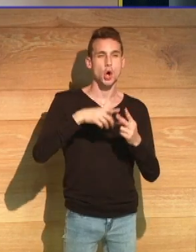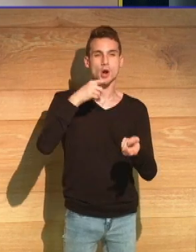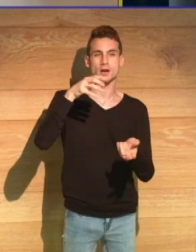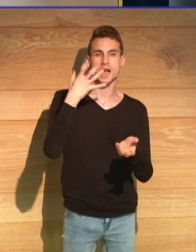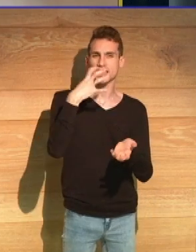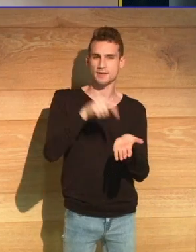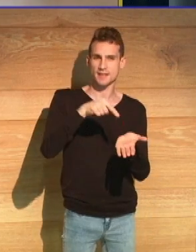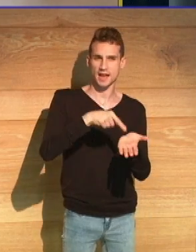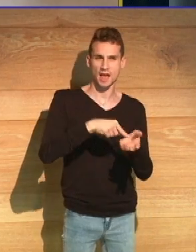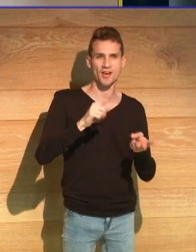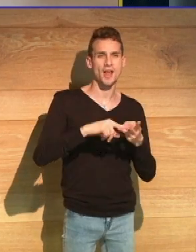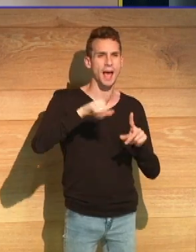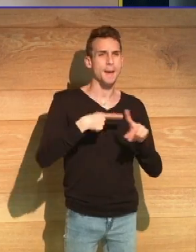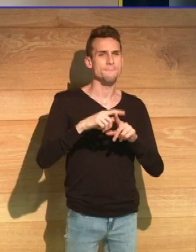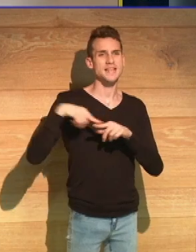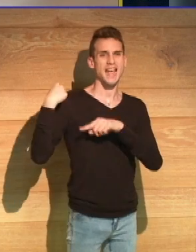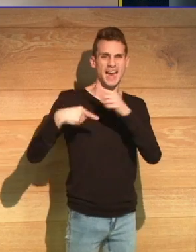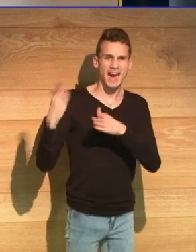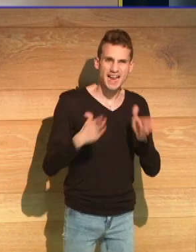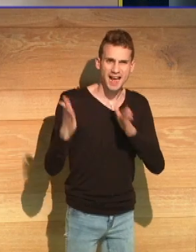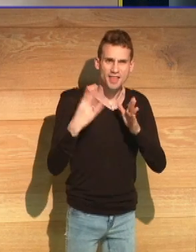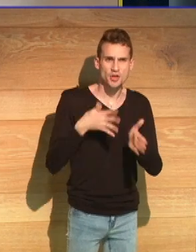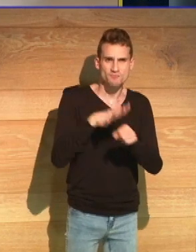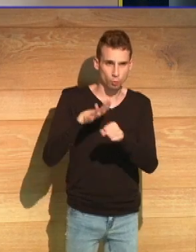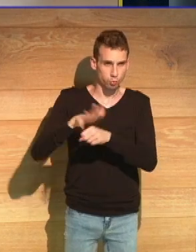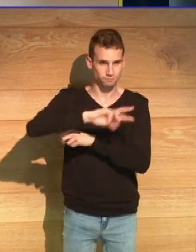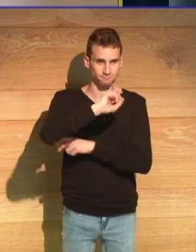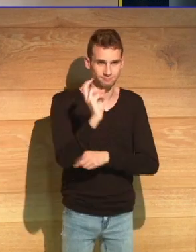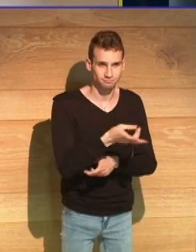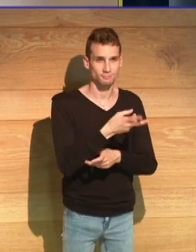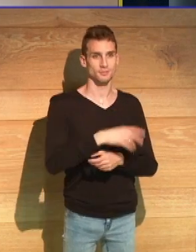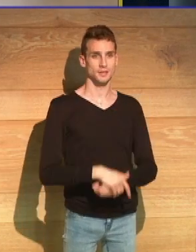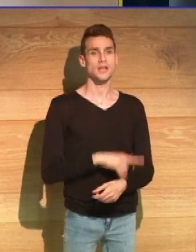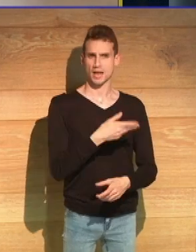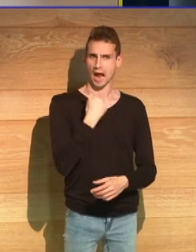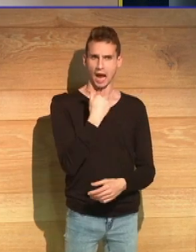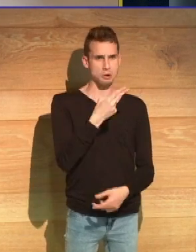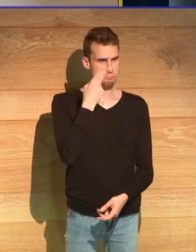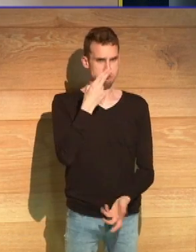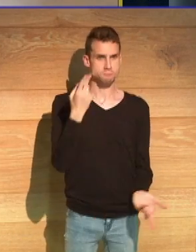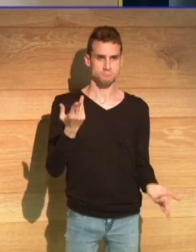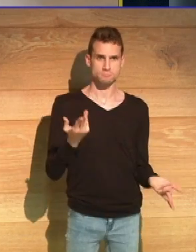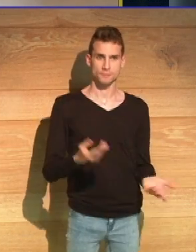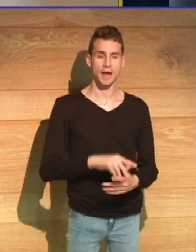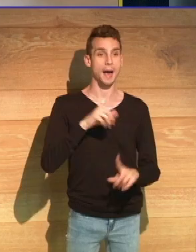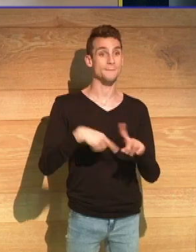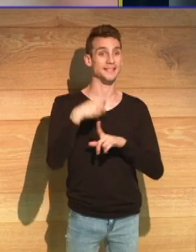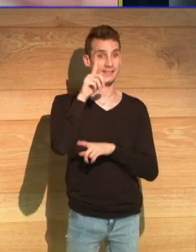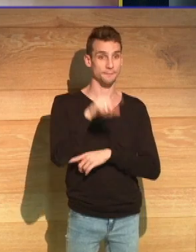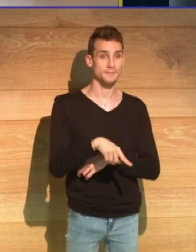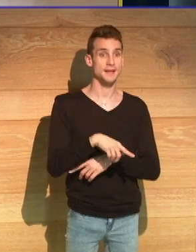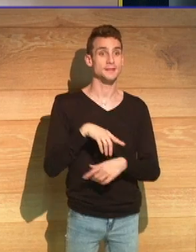gran influencia sobre múltiples generaciones en múltiples ámbitos. Eso es una de las cosas más fascinantes de su figura. Influyó por